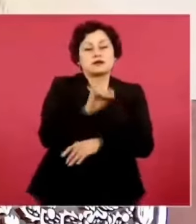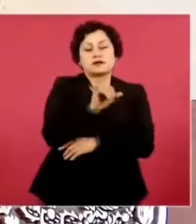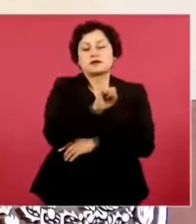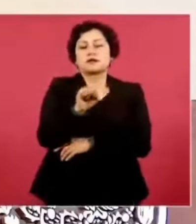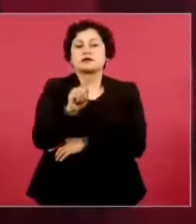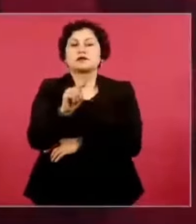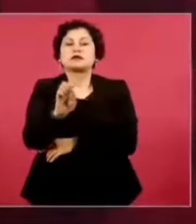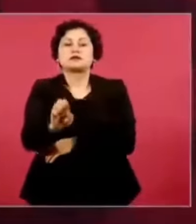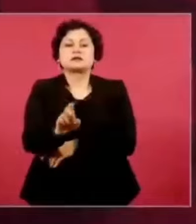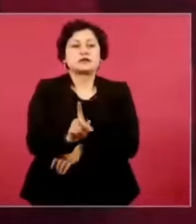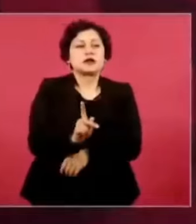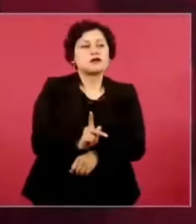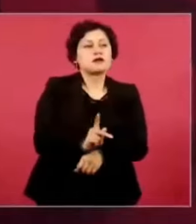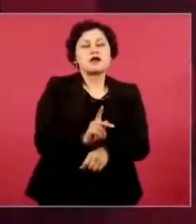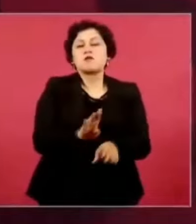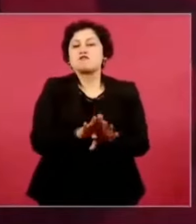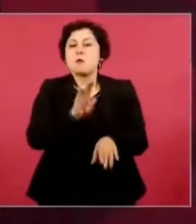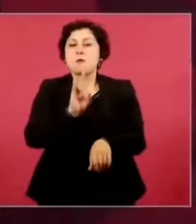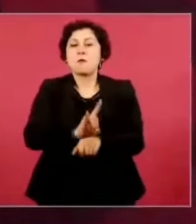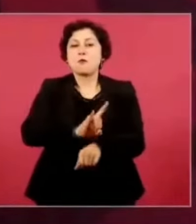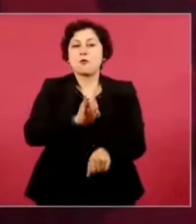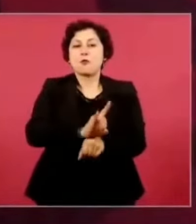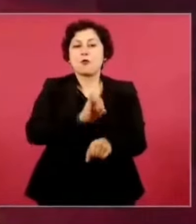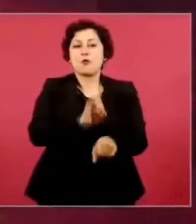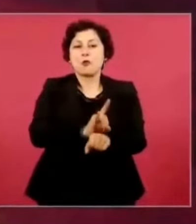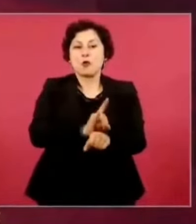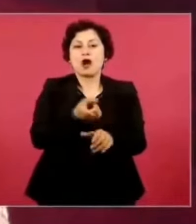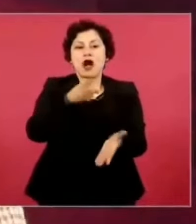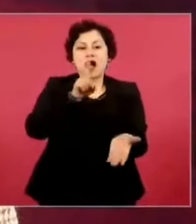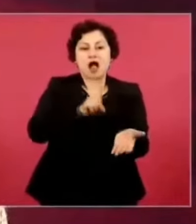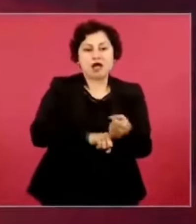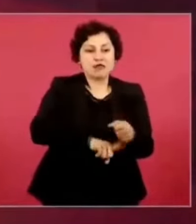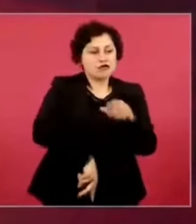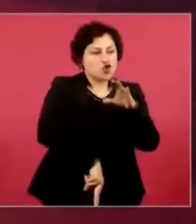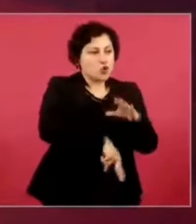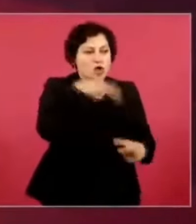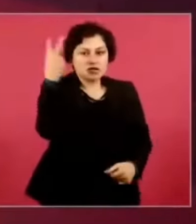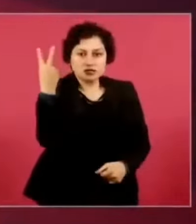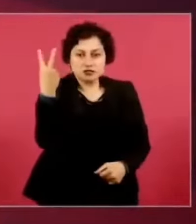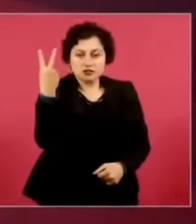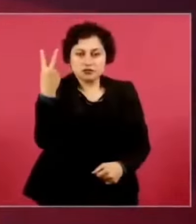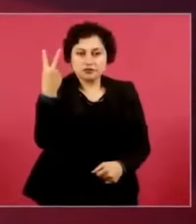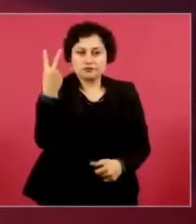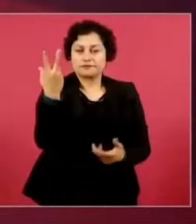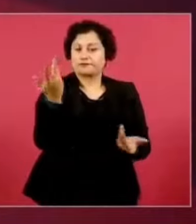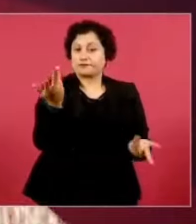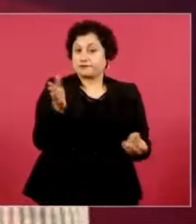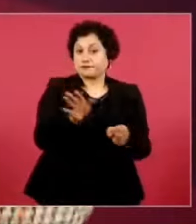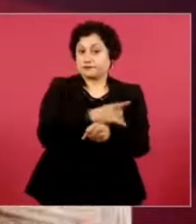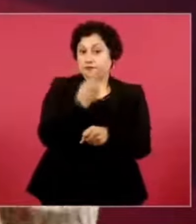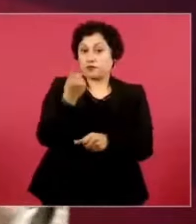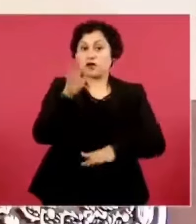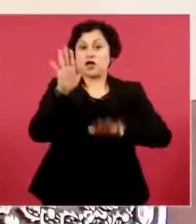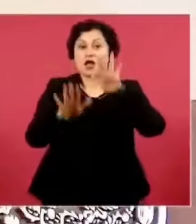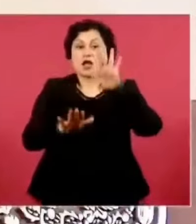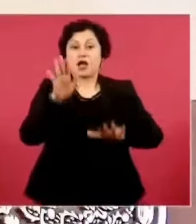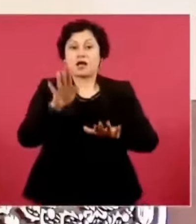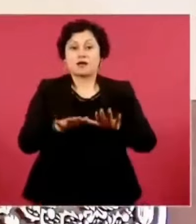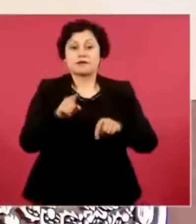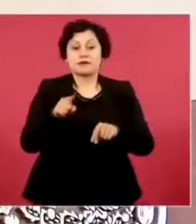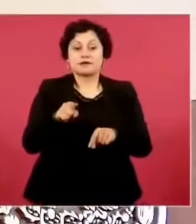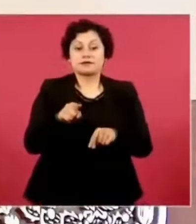y que adentro, un cascarón con muchos hoyos, y que en una parte tuvieras necesidad de una